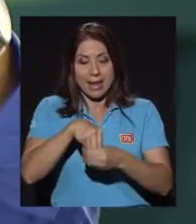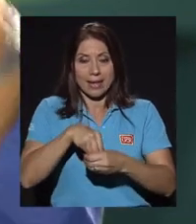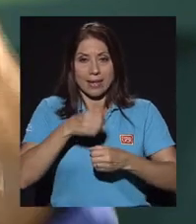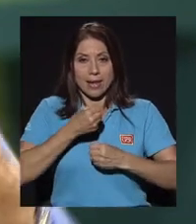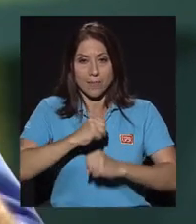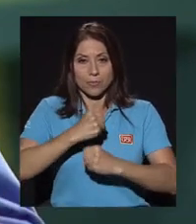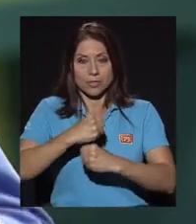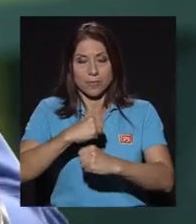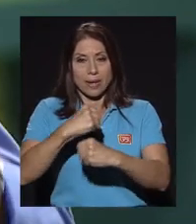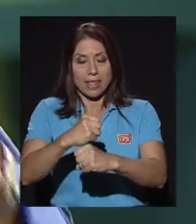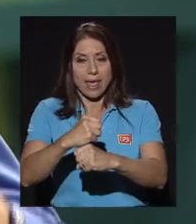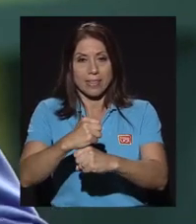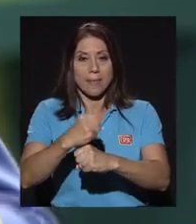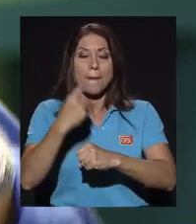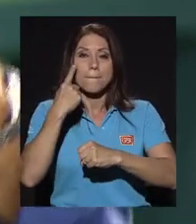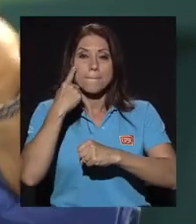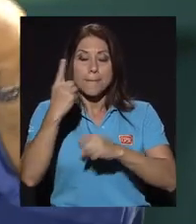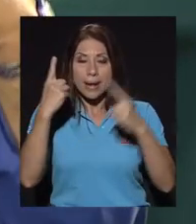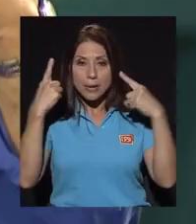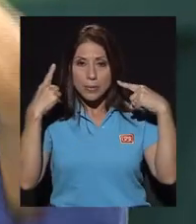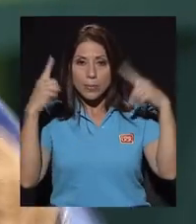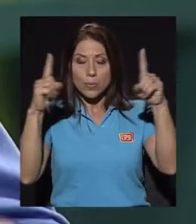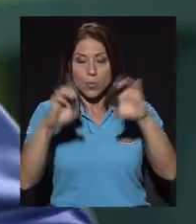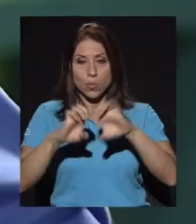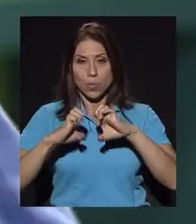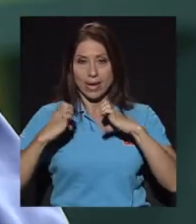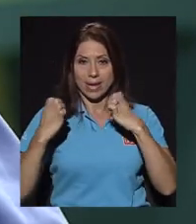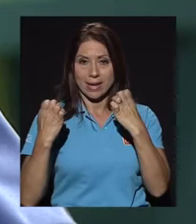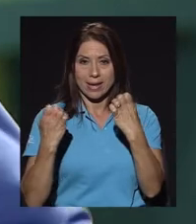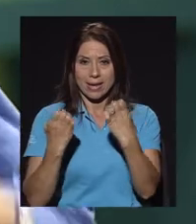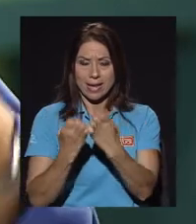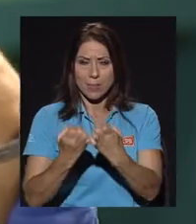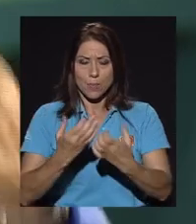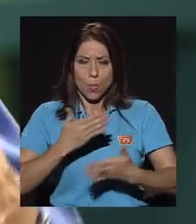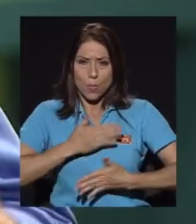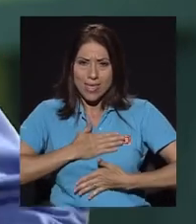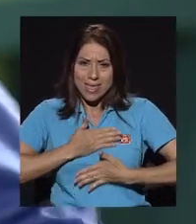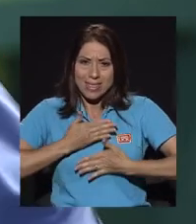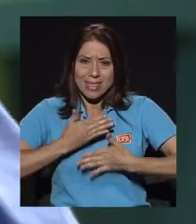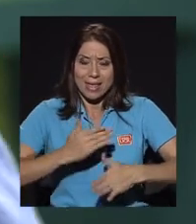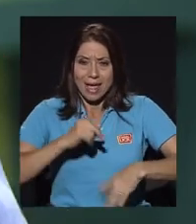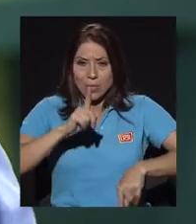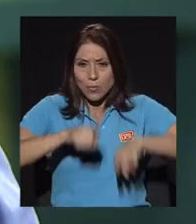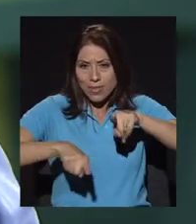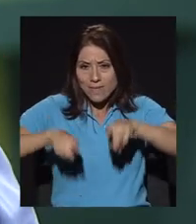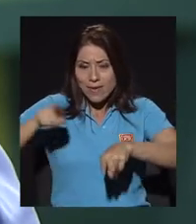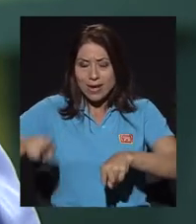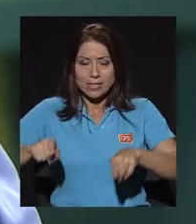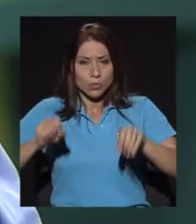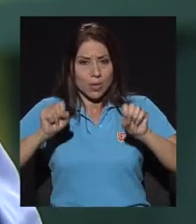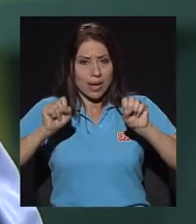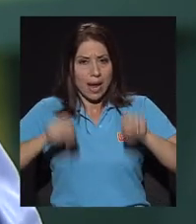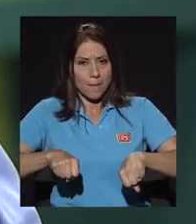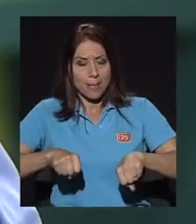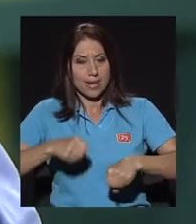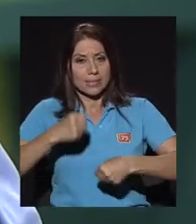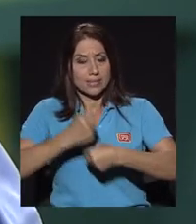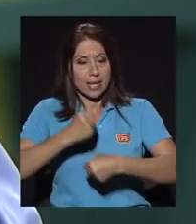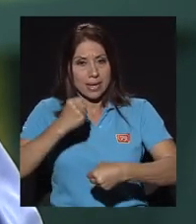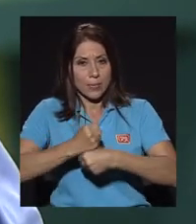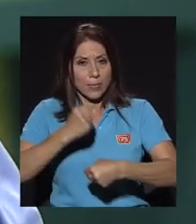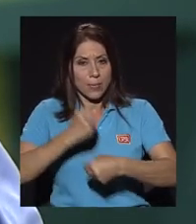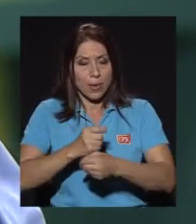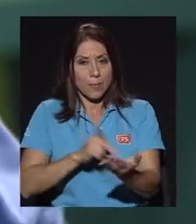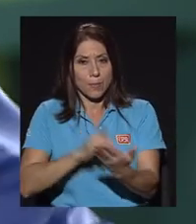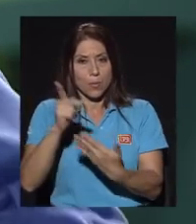para conjuntar un equipo bien dedicado, diverso y capaz de gestionar el